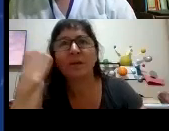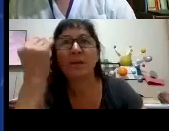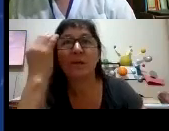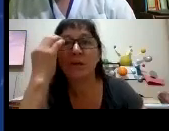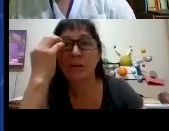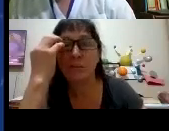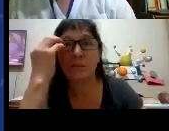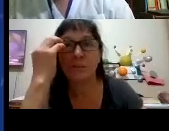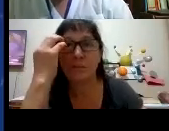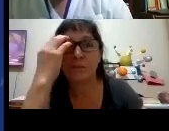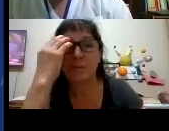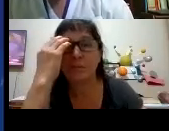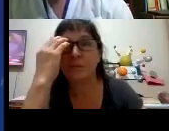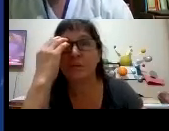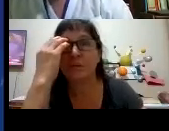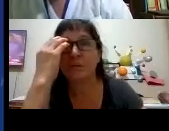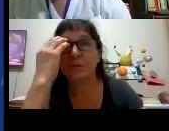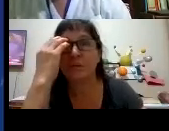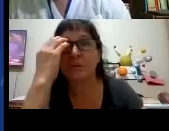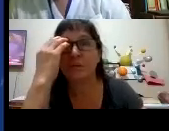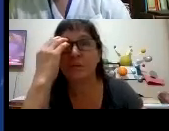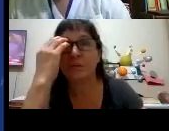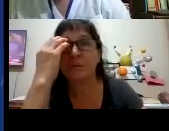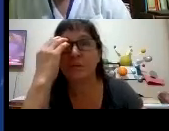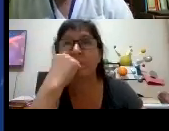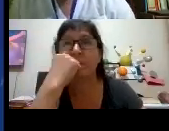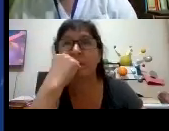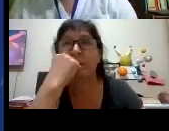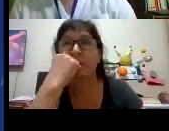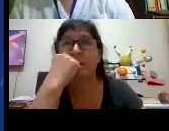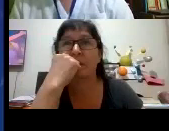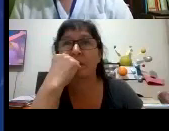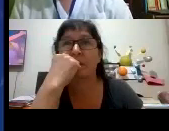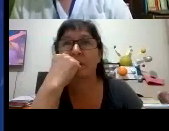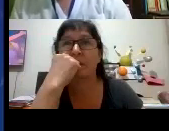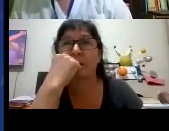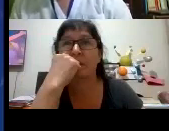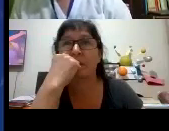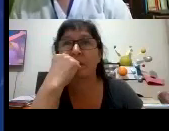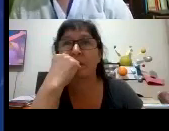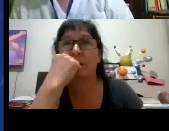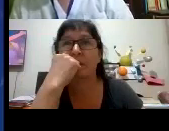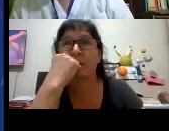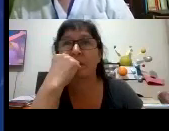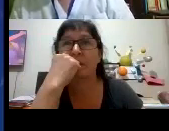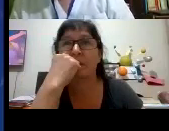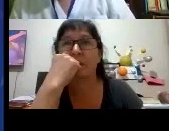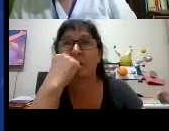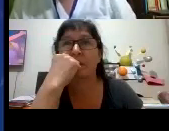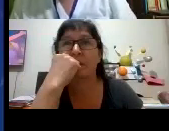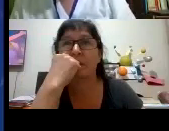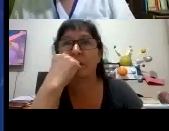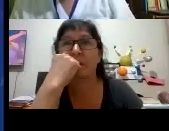la neumonía intrahospitalaria fue lo que más vidas cobró, ¿no? Esta es la forma como se puede decir de que este